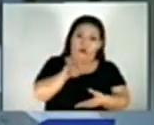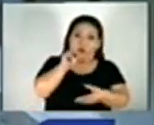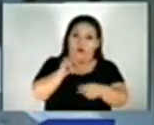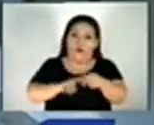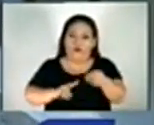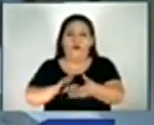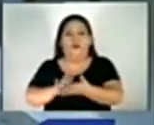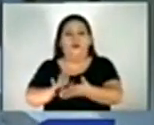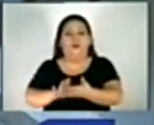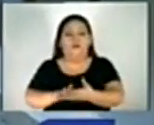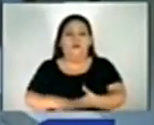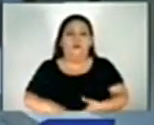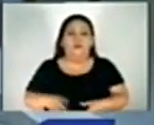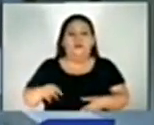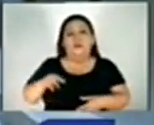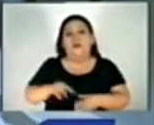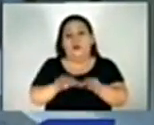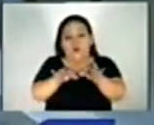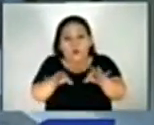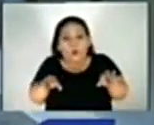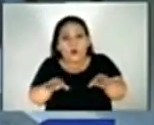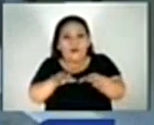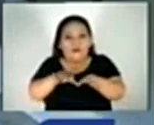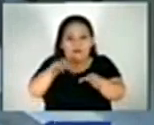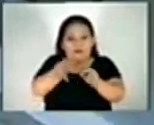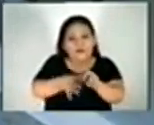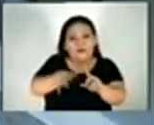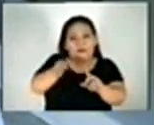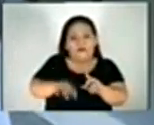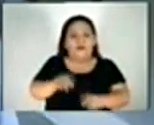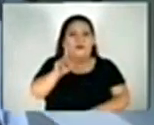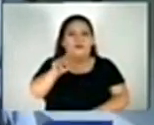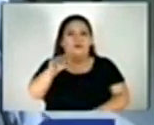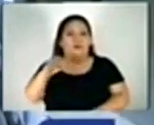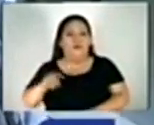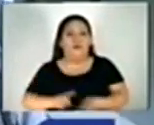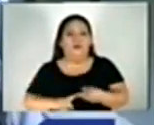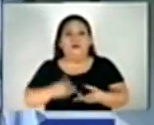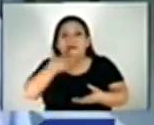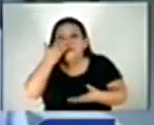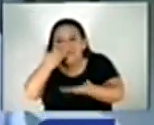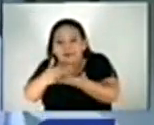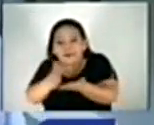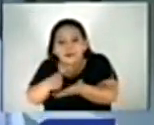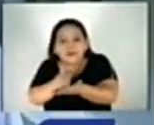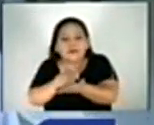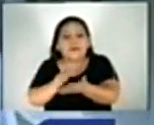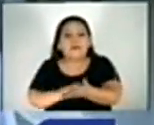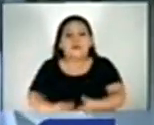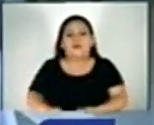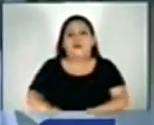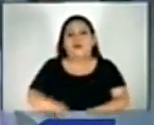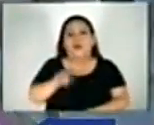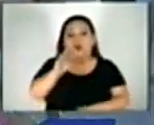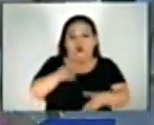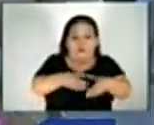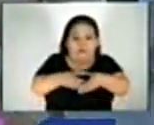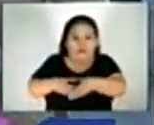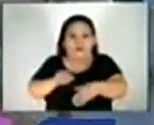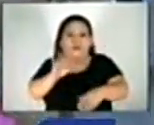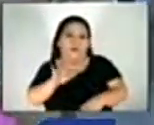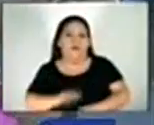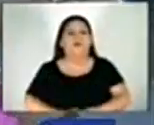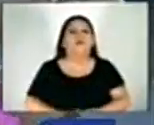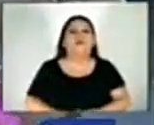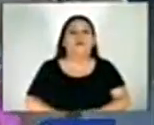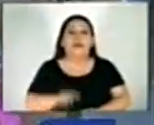está a 1.50 la bolsa, 10 libras. El cilantro lo tengo a 2.5 el rollo. Los productos